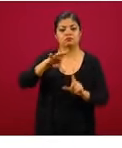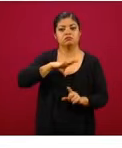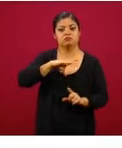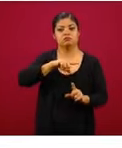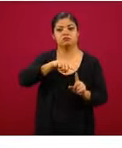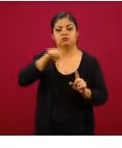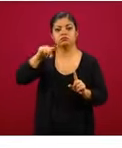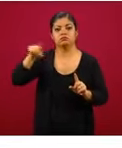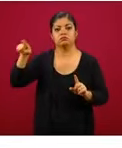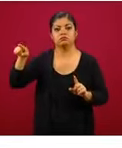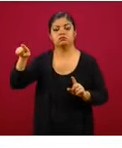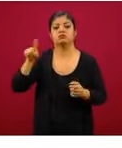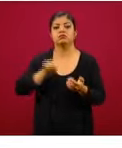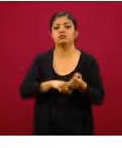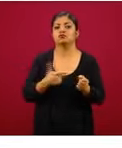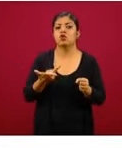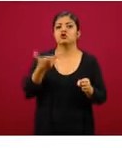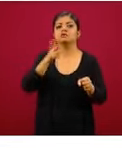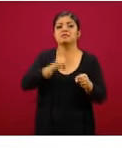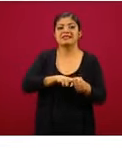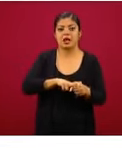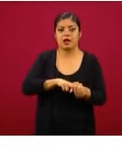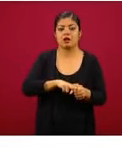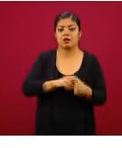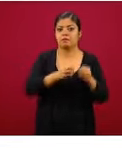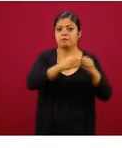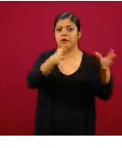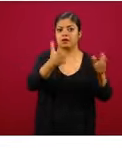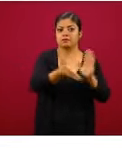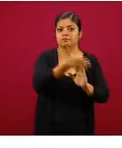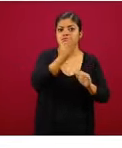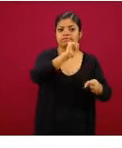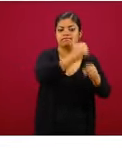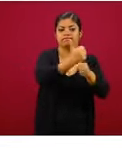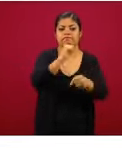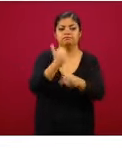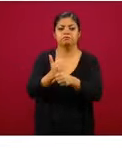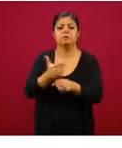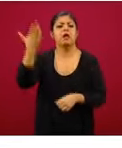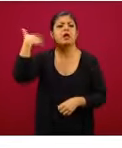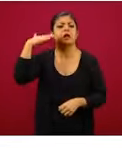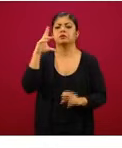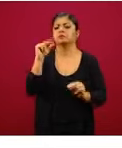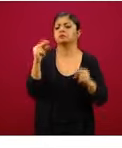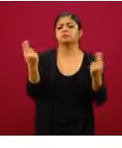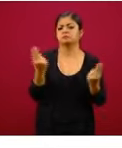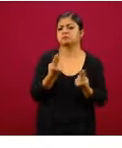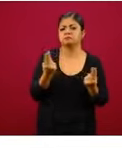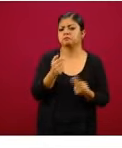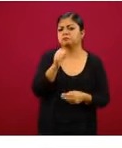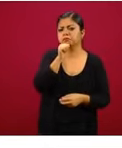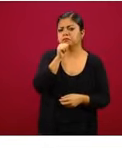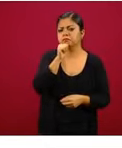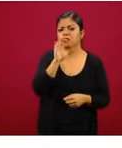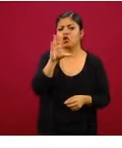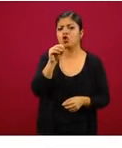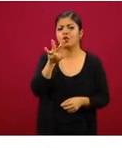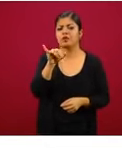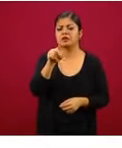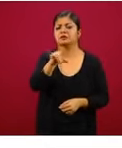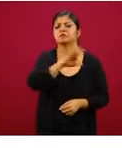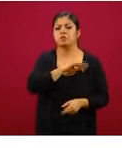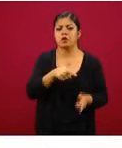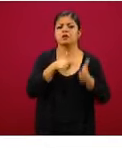incrementado el número de unidades, el número de hospitales, que a lo mejor al principio no era necesario designarlas todavía como COVID y podían